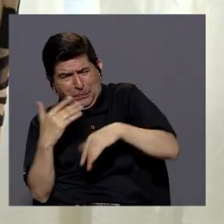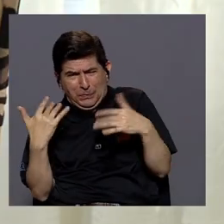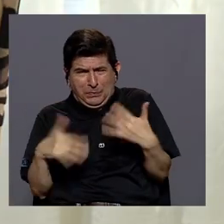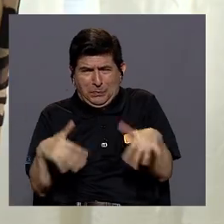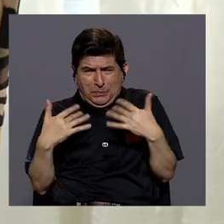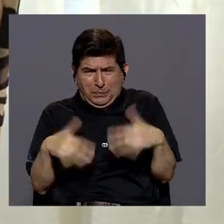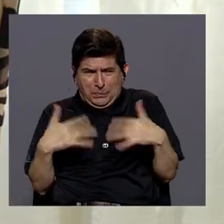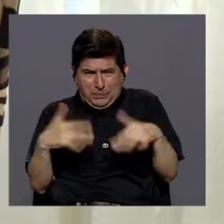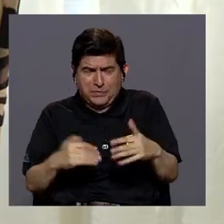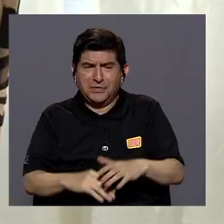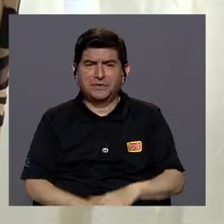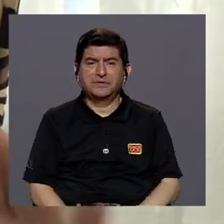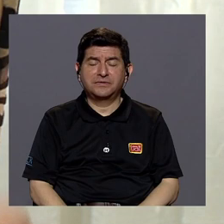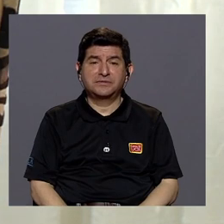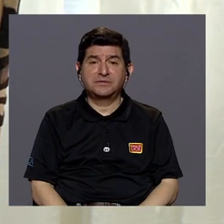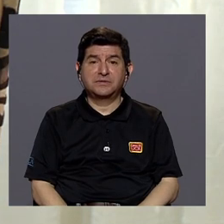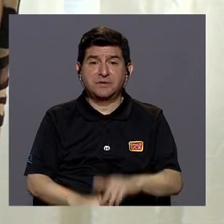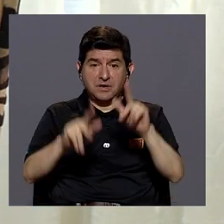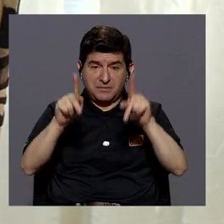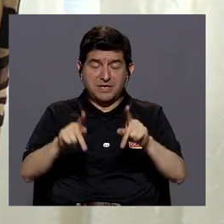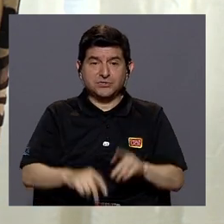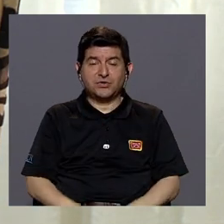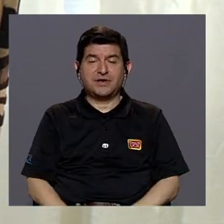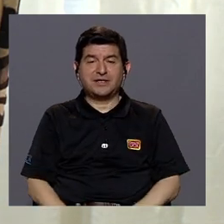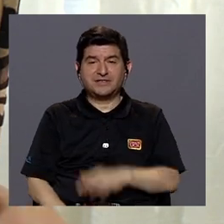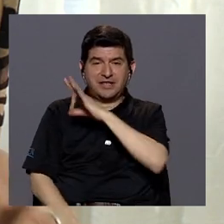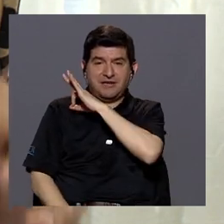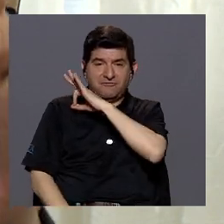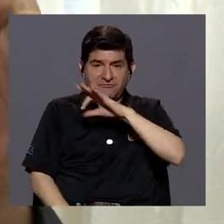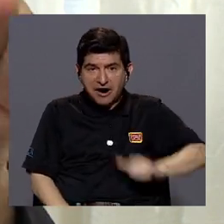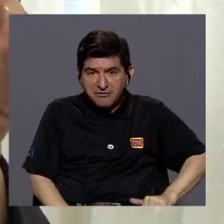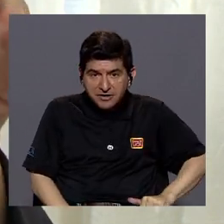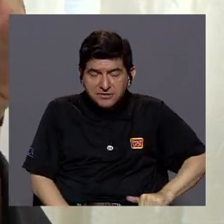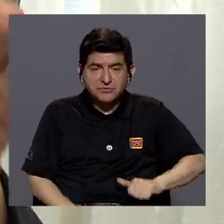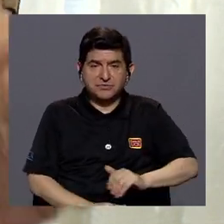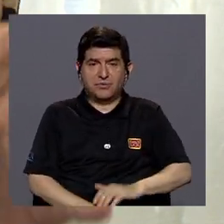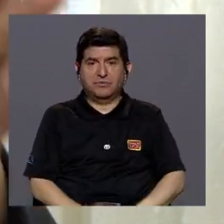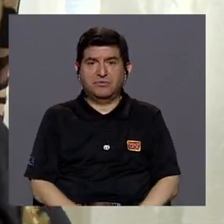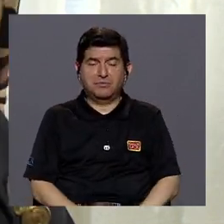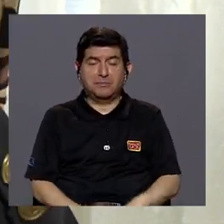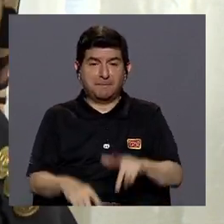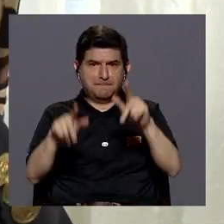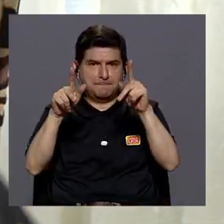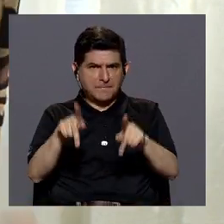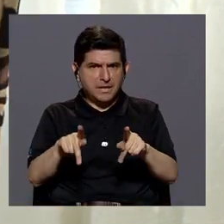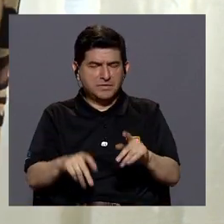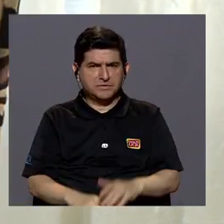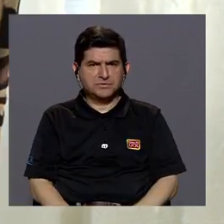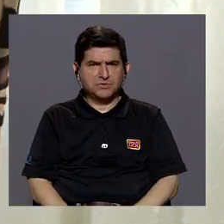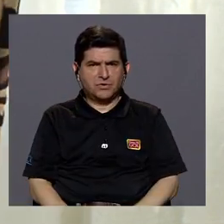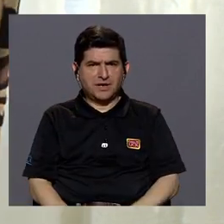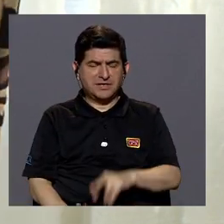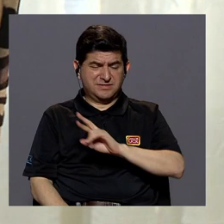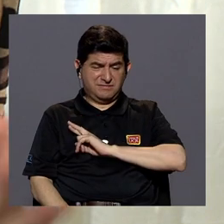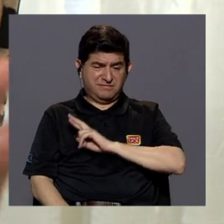Por ejemplo, la gente de Fabricio, por ejemplo. Es un gente de religión,